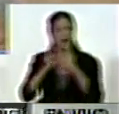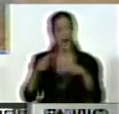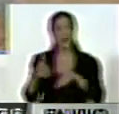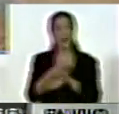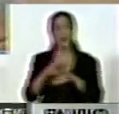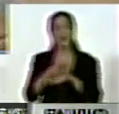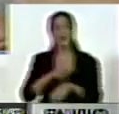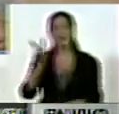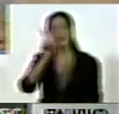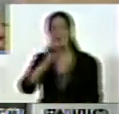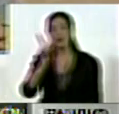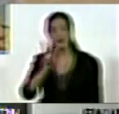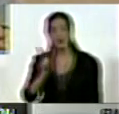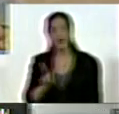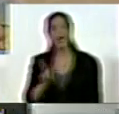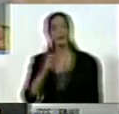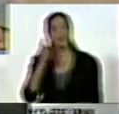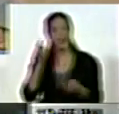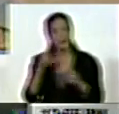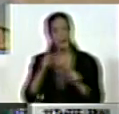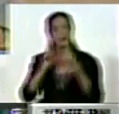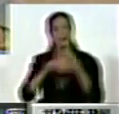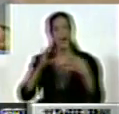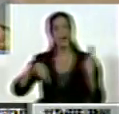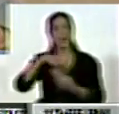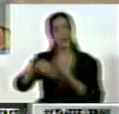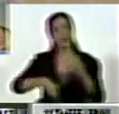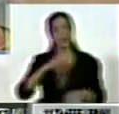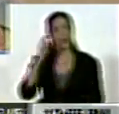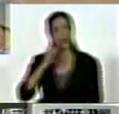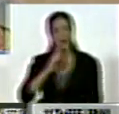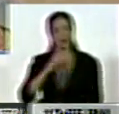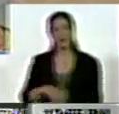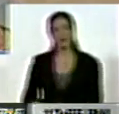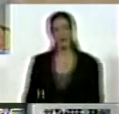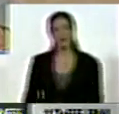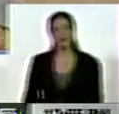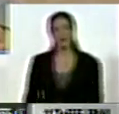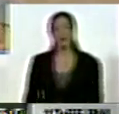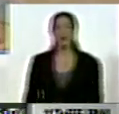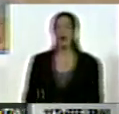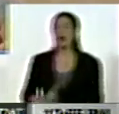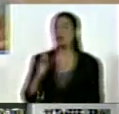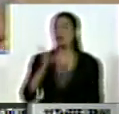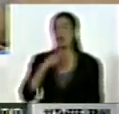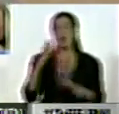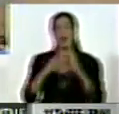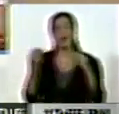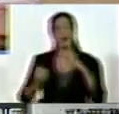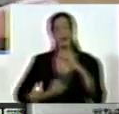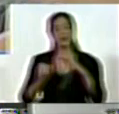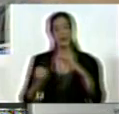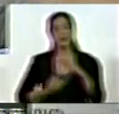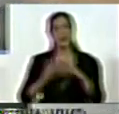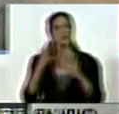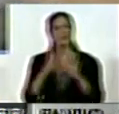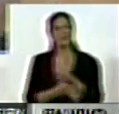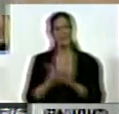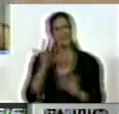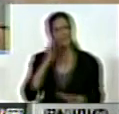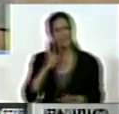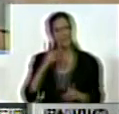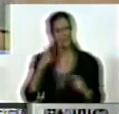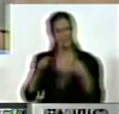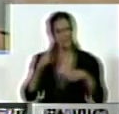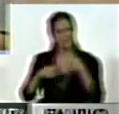gobierno venezolano, pretendiendo vincular a la revolución bolivariana, a sus altas autoridades, con presunto